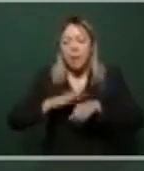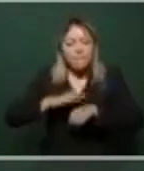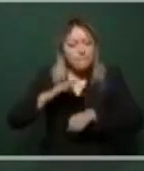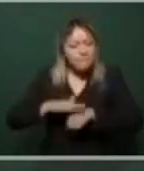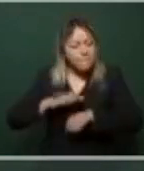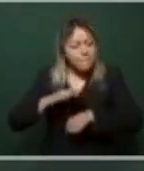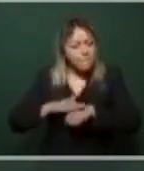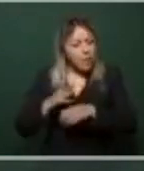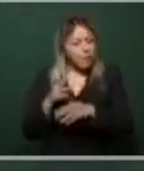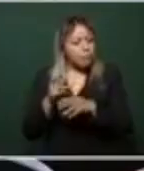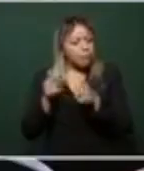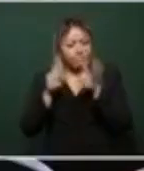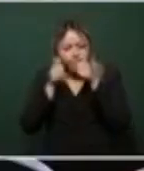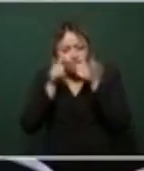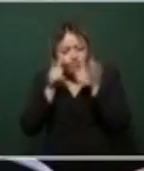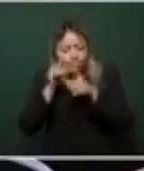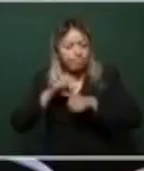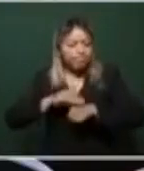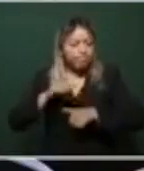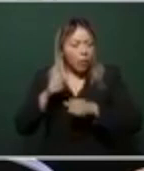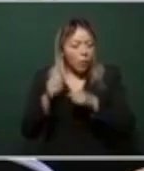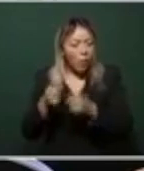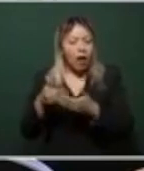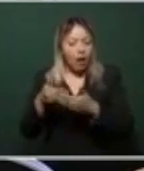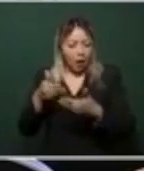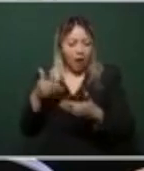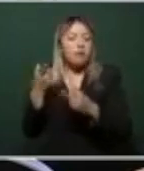reforzando lo que ya se inició